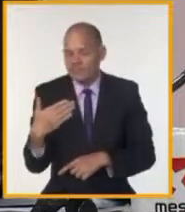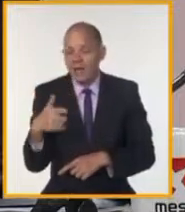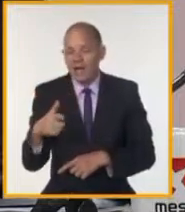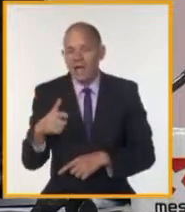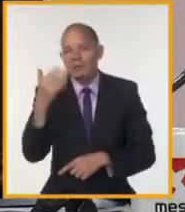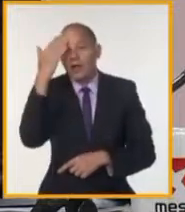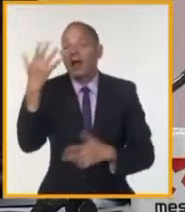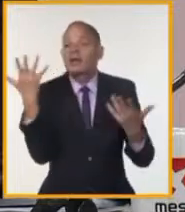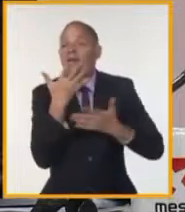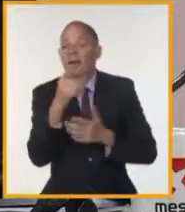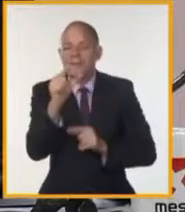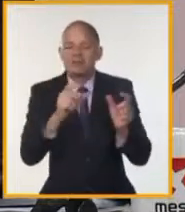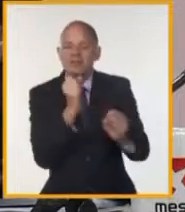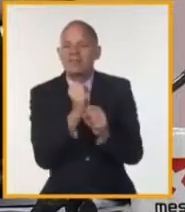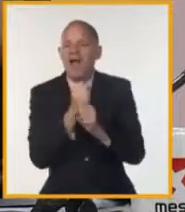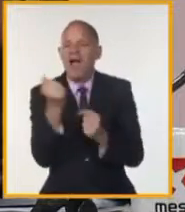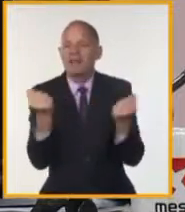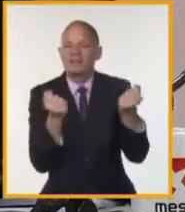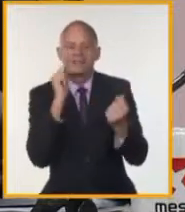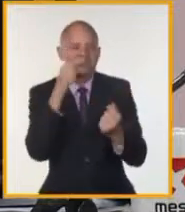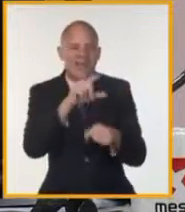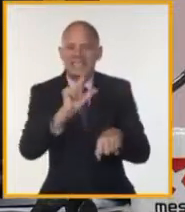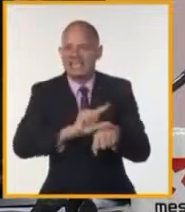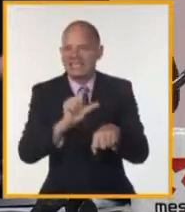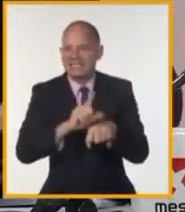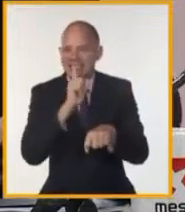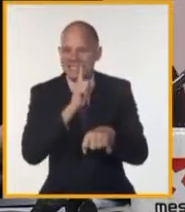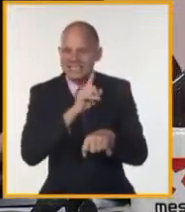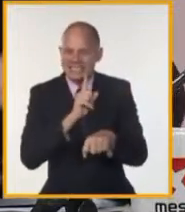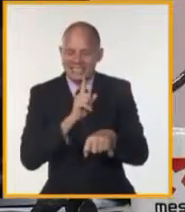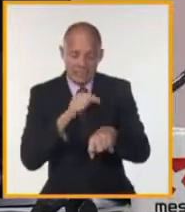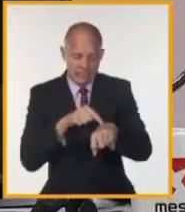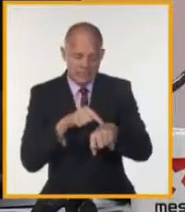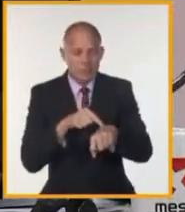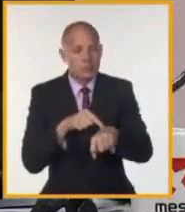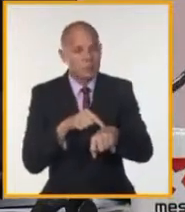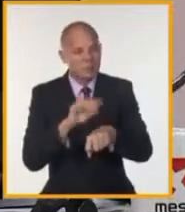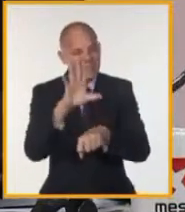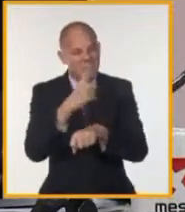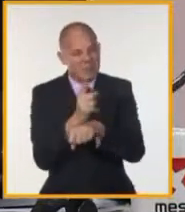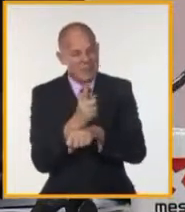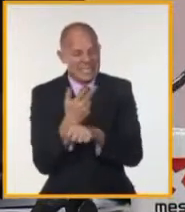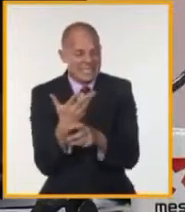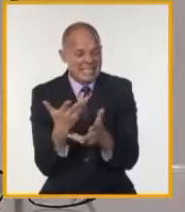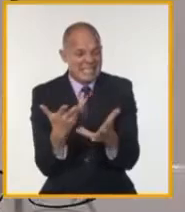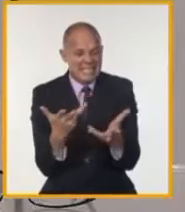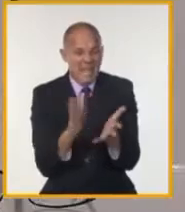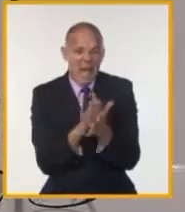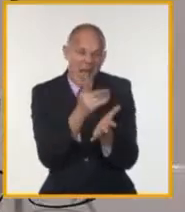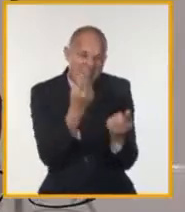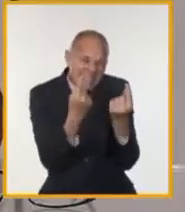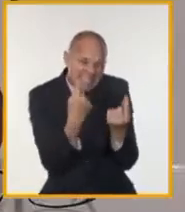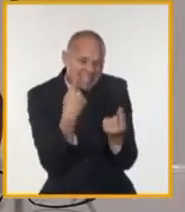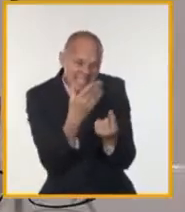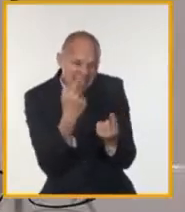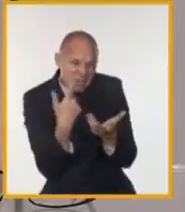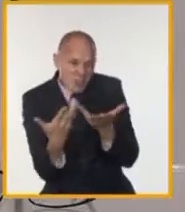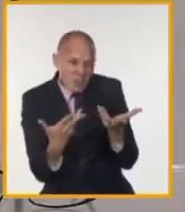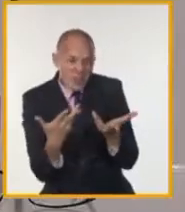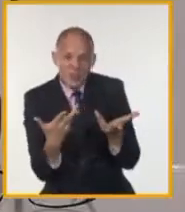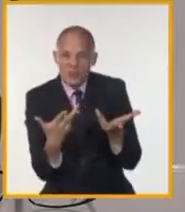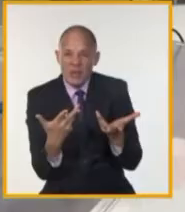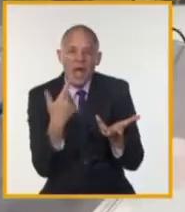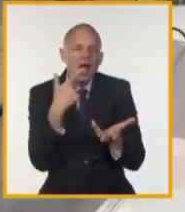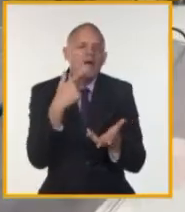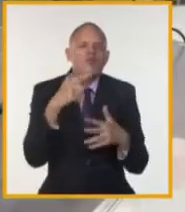Jaime Morera Esteves, está con nosotros. Lamentablemente nos quedan apenas 5 minutos, Jaime, pero yo creo que podemos al menos dar una panorámica de Taxis